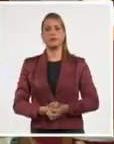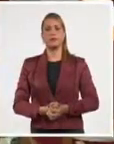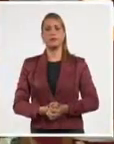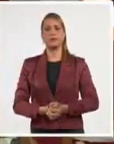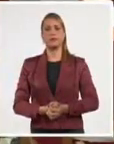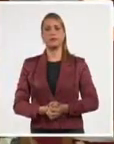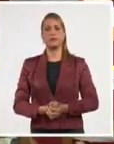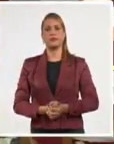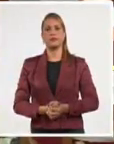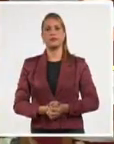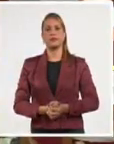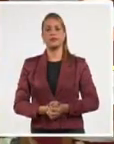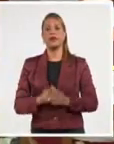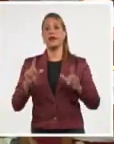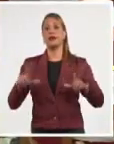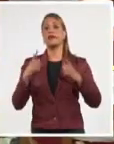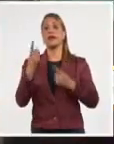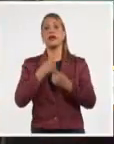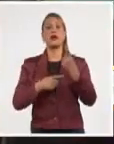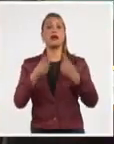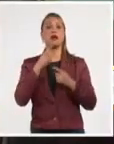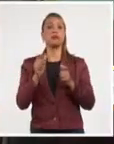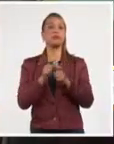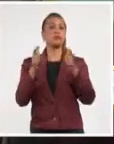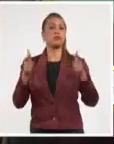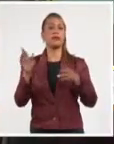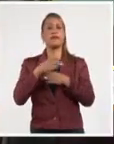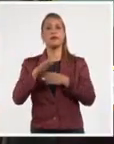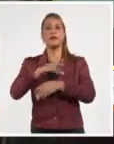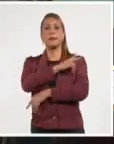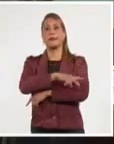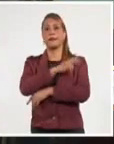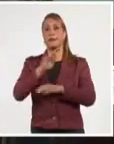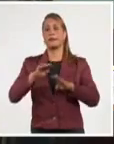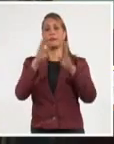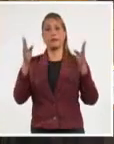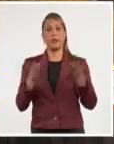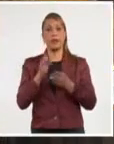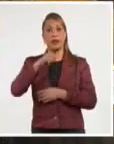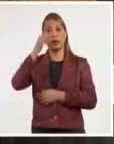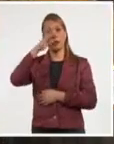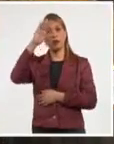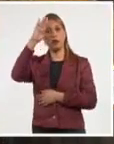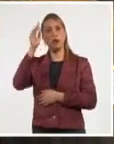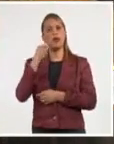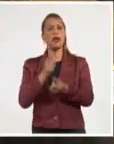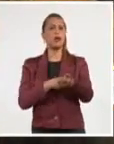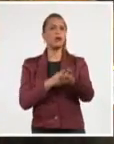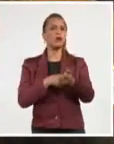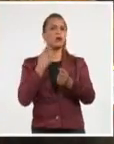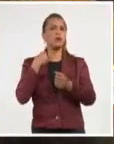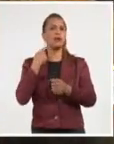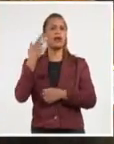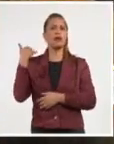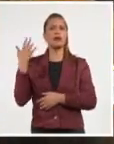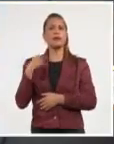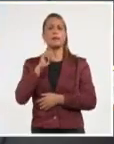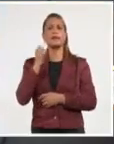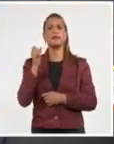Esta ceremonia es una práctica extendida en gran parte de los países del mundo. En Cuba fue tradición hasta principios de la década